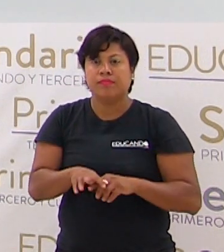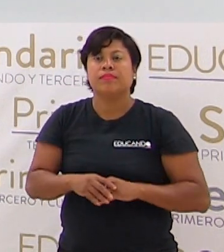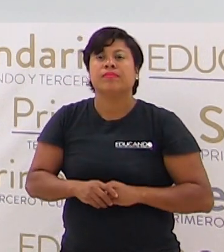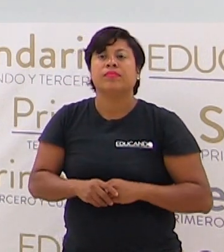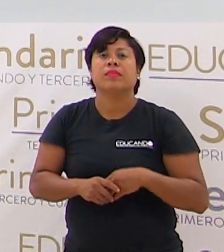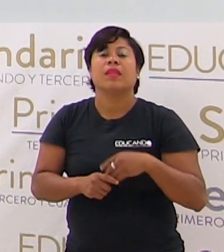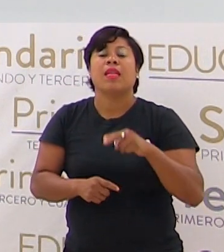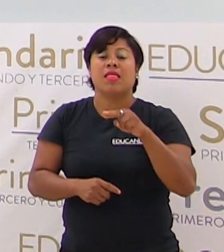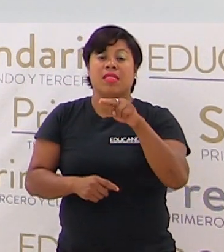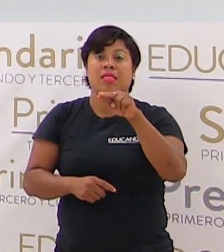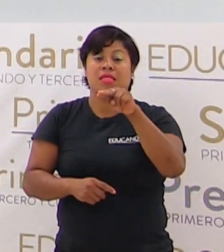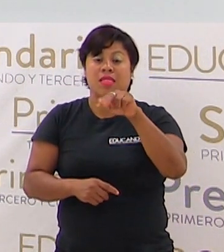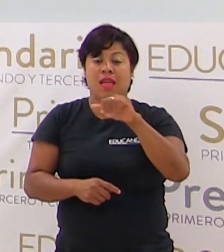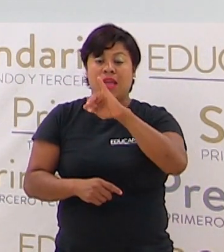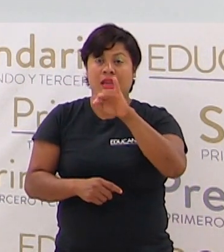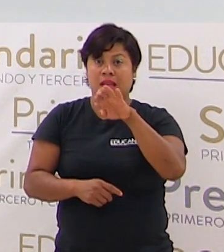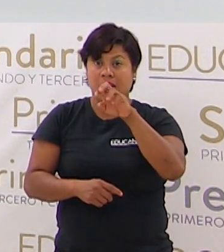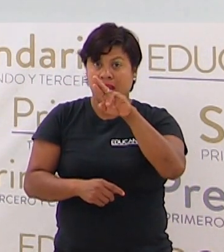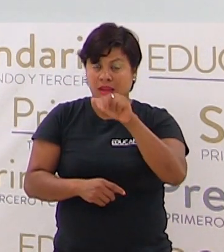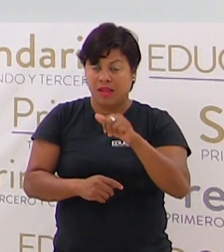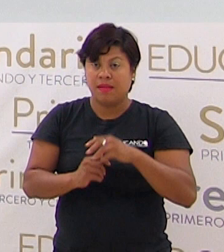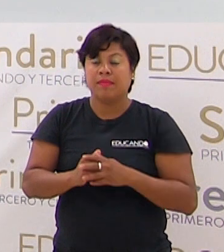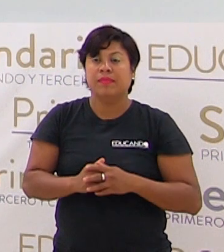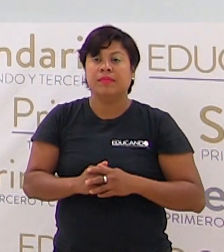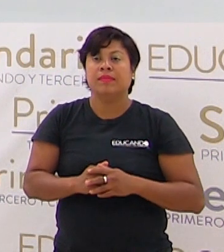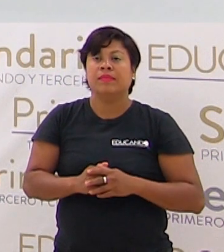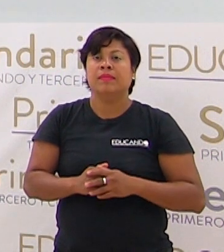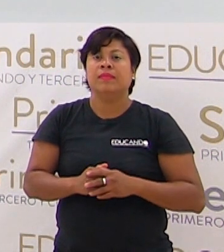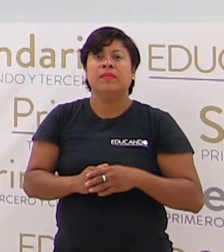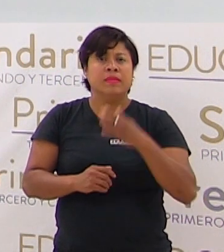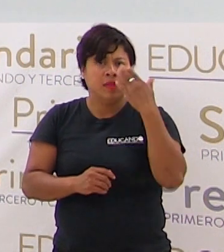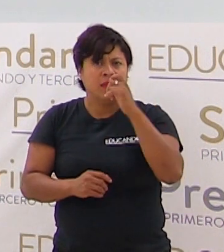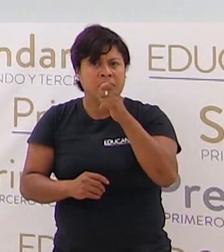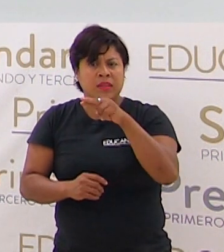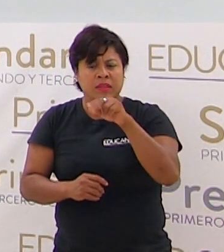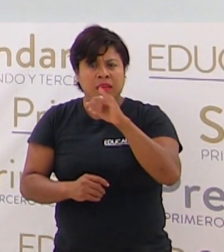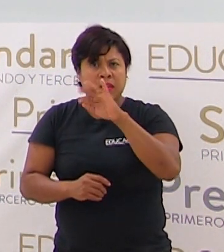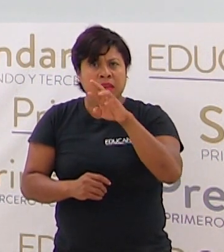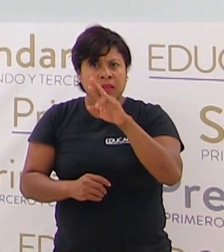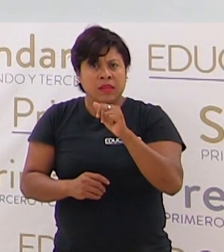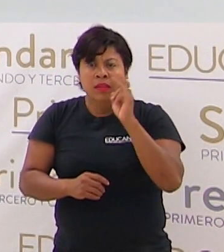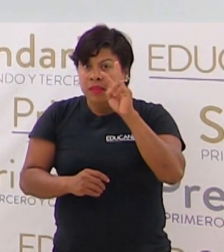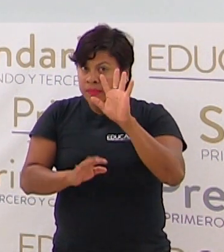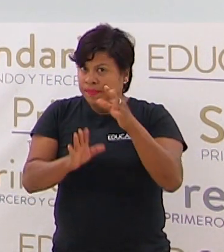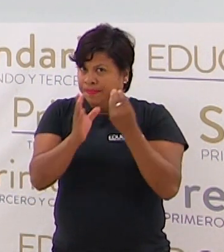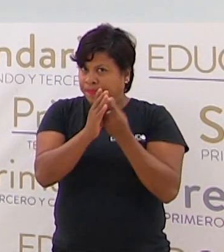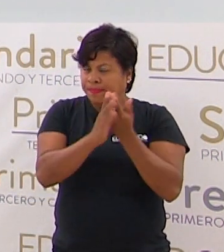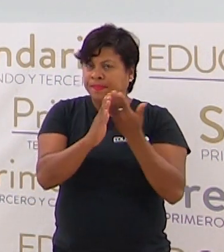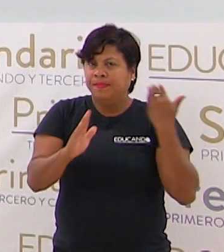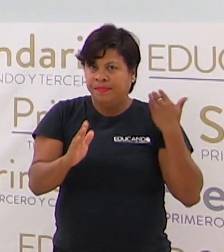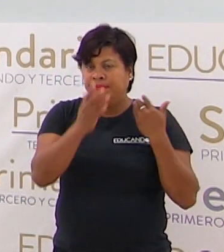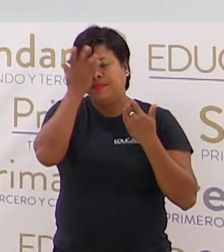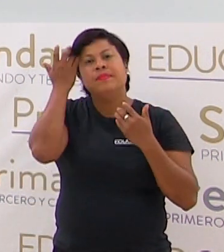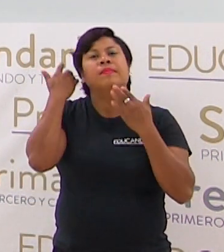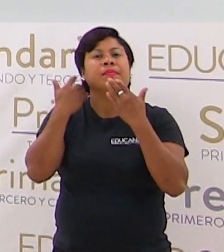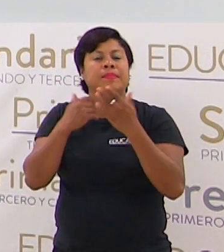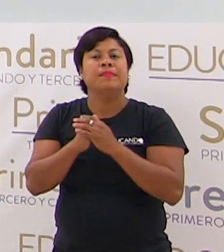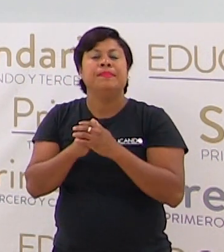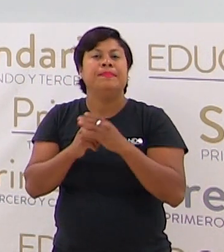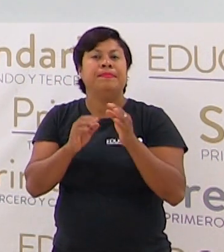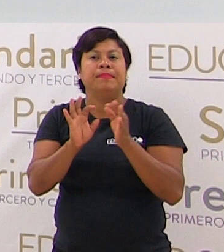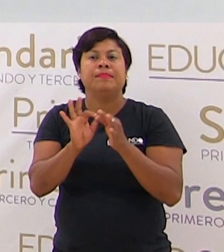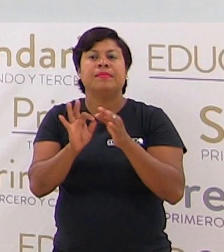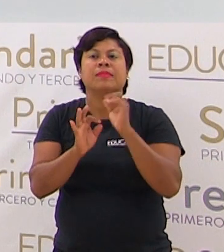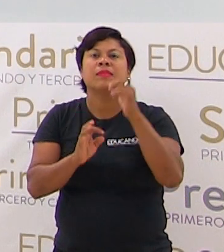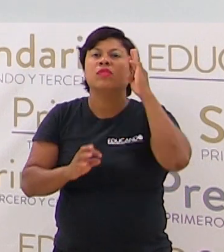Gutiérrez Nájera, ¿sí te acuerdas de quién era Gutiérrez Nájera? Lo vimos en la sesión anterior, bien. Te voy a dar